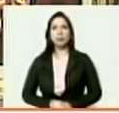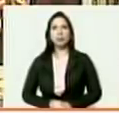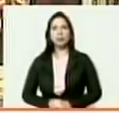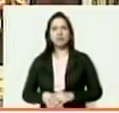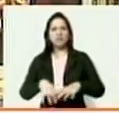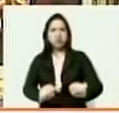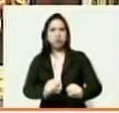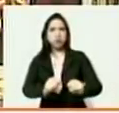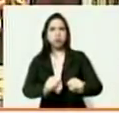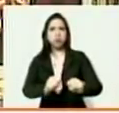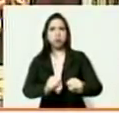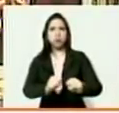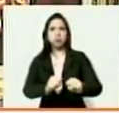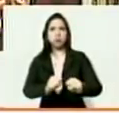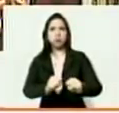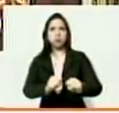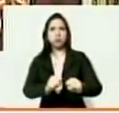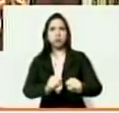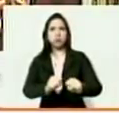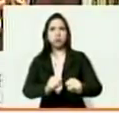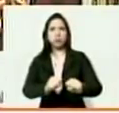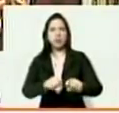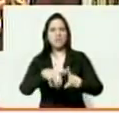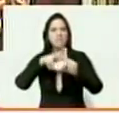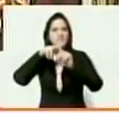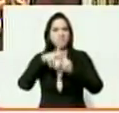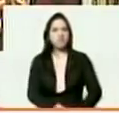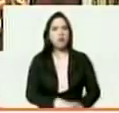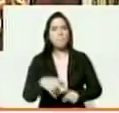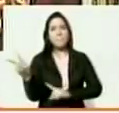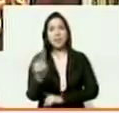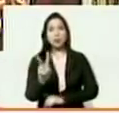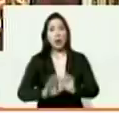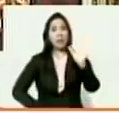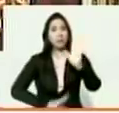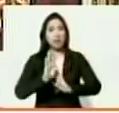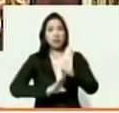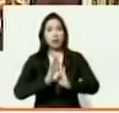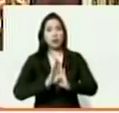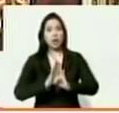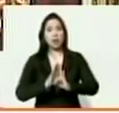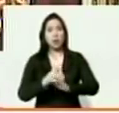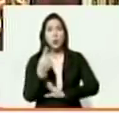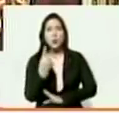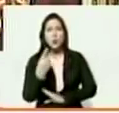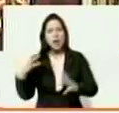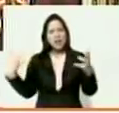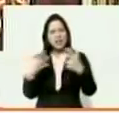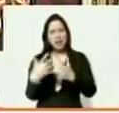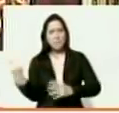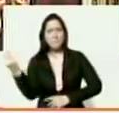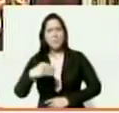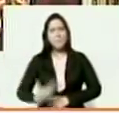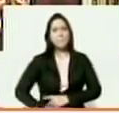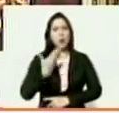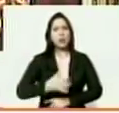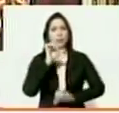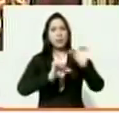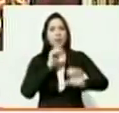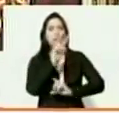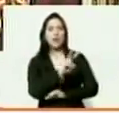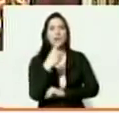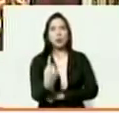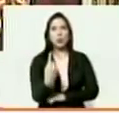reconquistarlo, colonizarlo, dominarlo. En Venezuela se está desarrollando una de las guerras más importantes del siglo